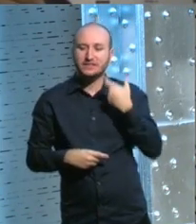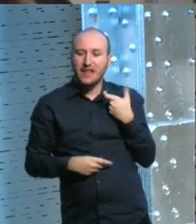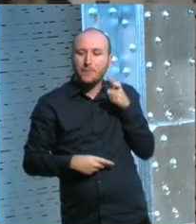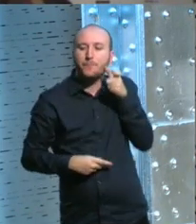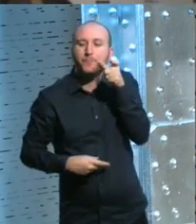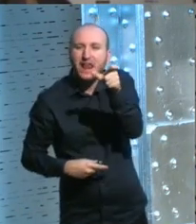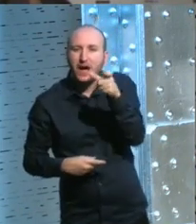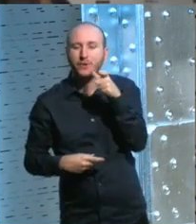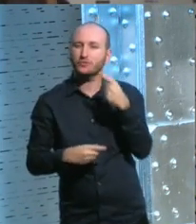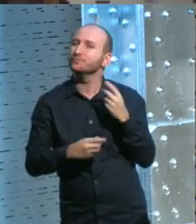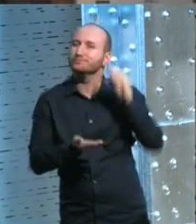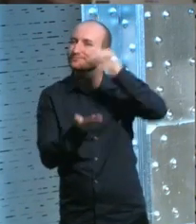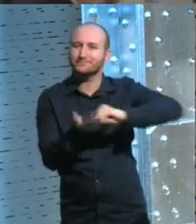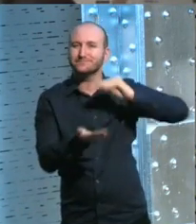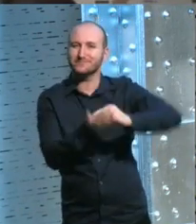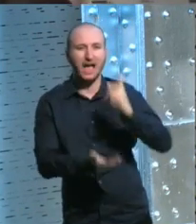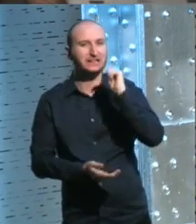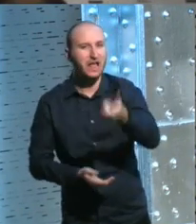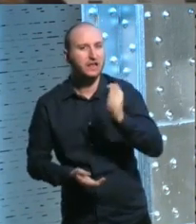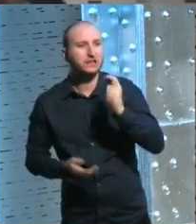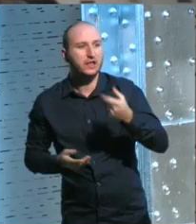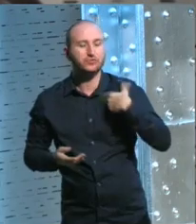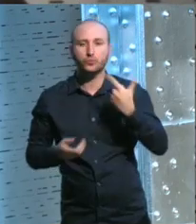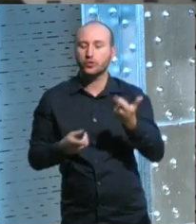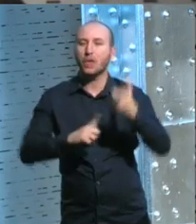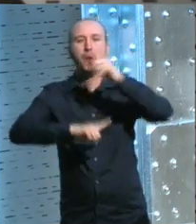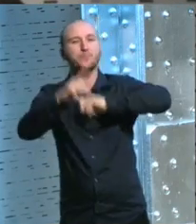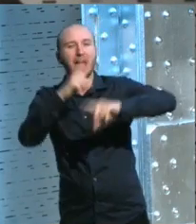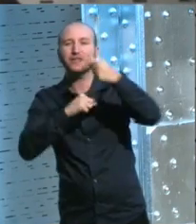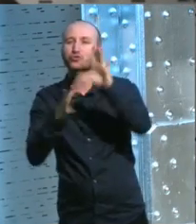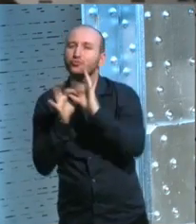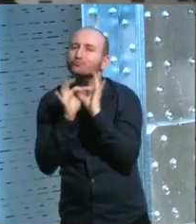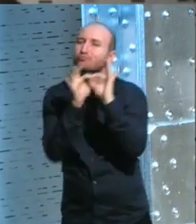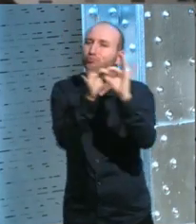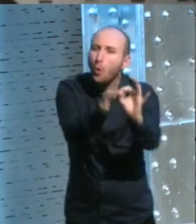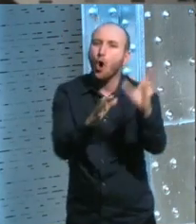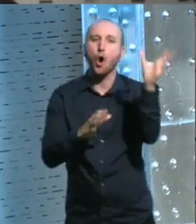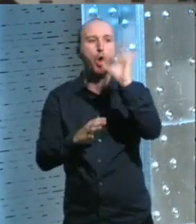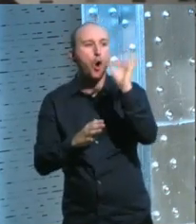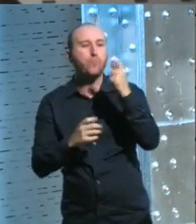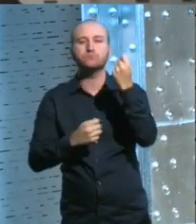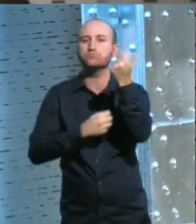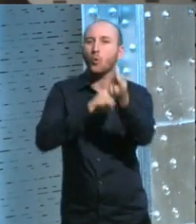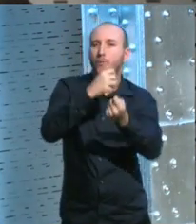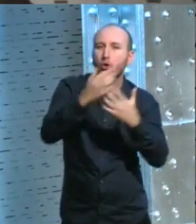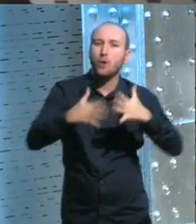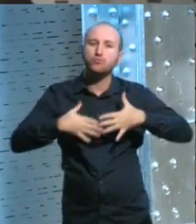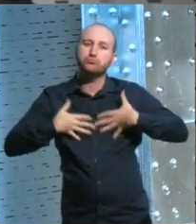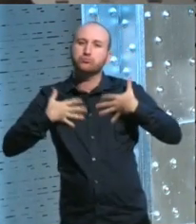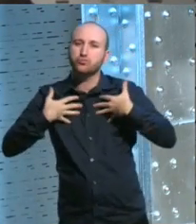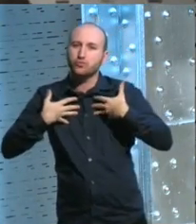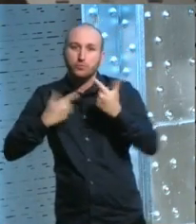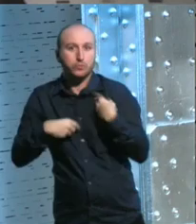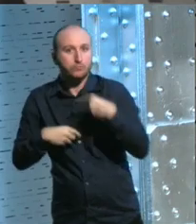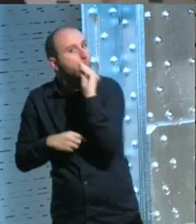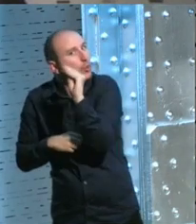utilizando recurrentemente, no sé si tiene que ver con tu viaje, con lo que te está removiendo. Esta es una pregunta.